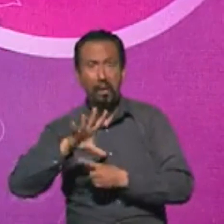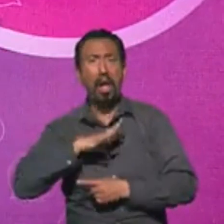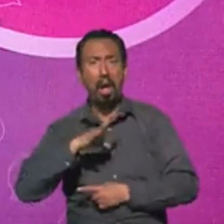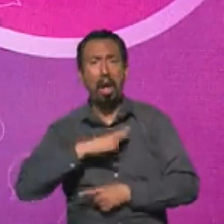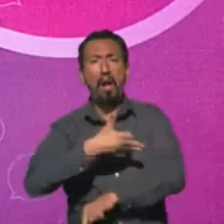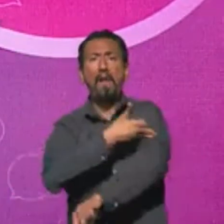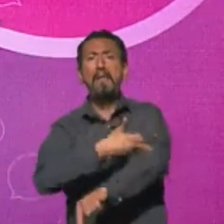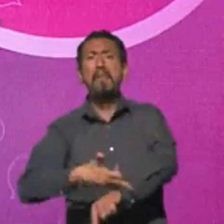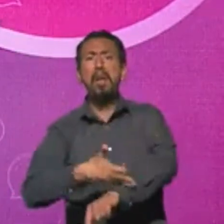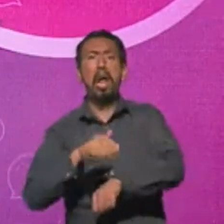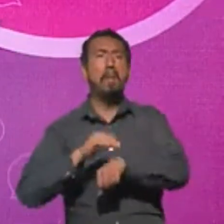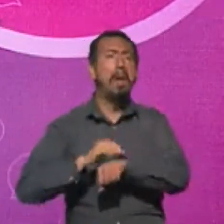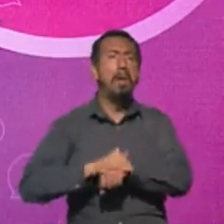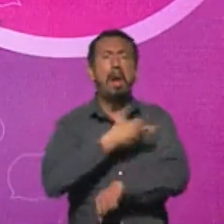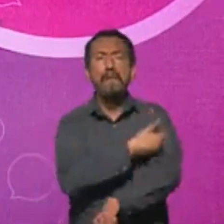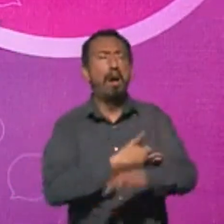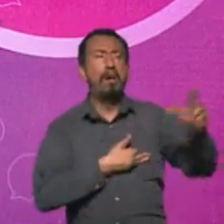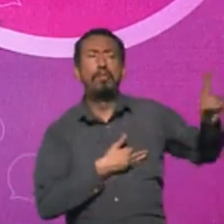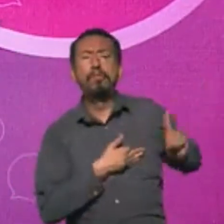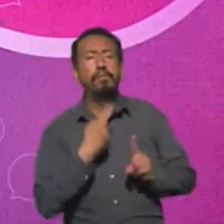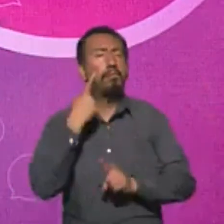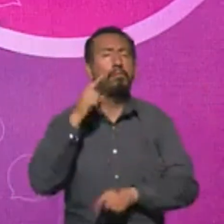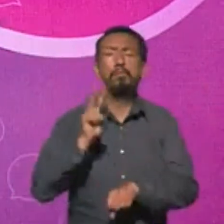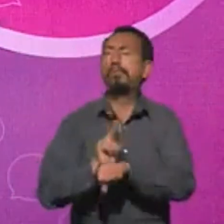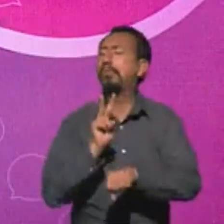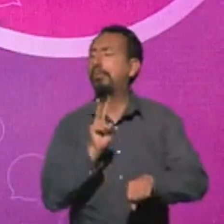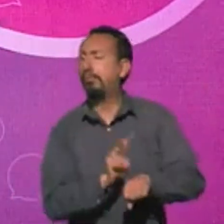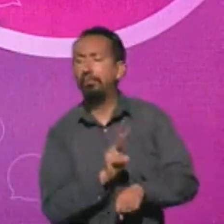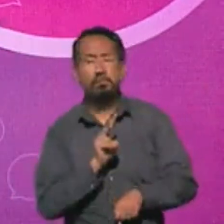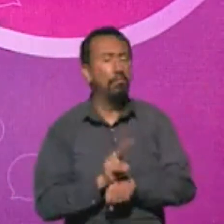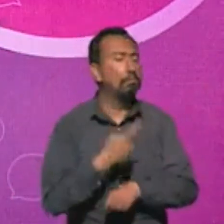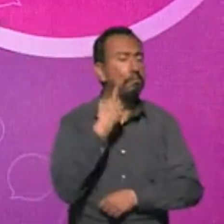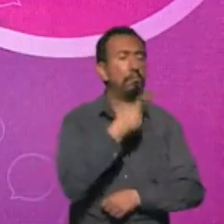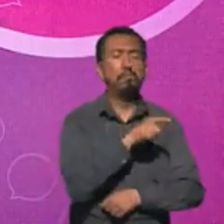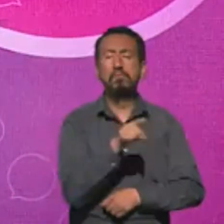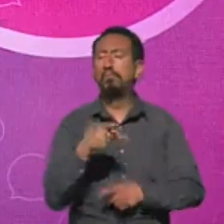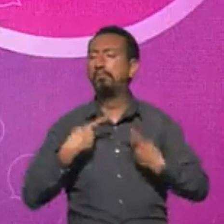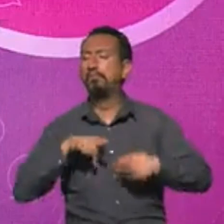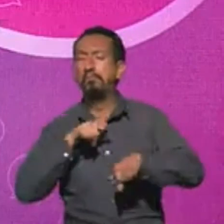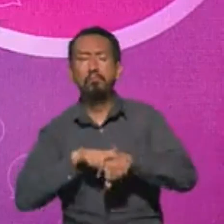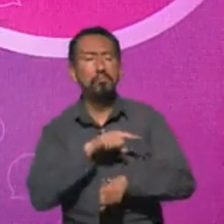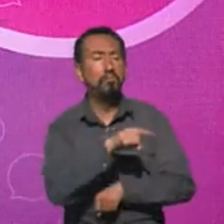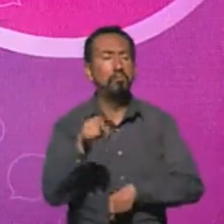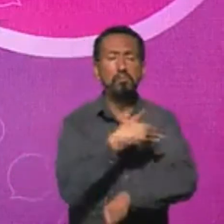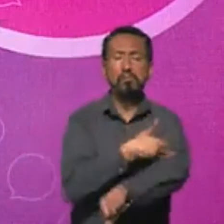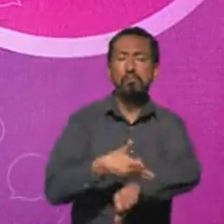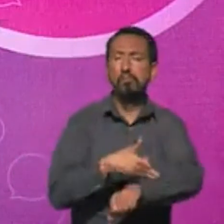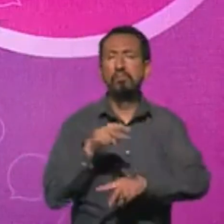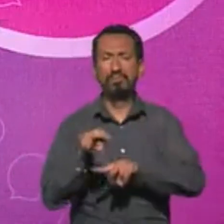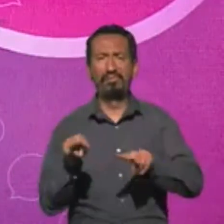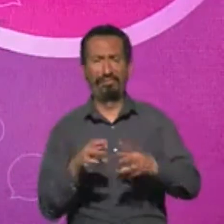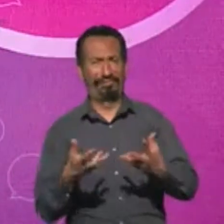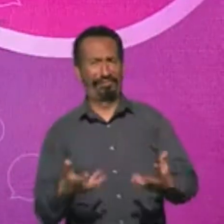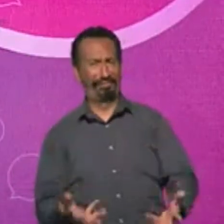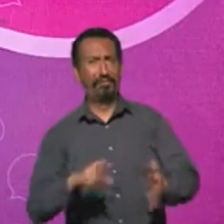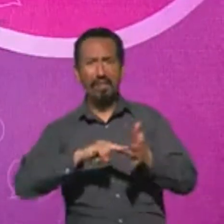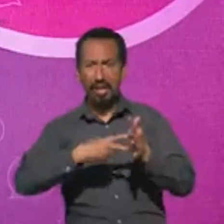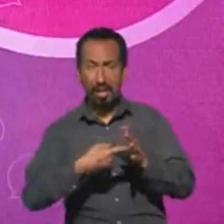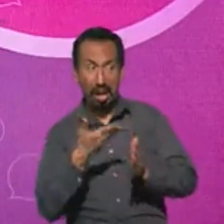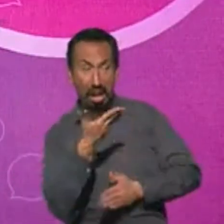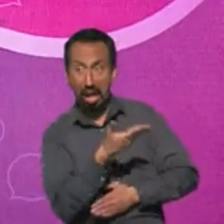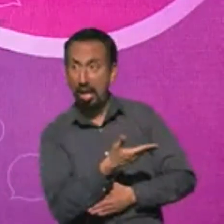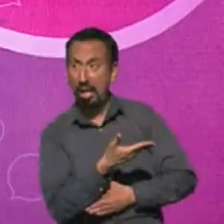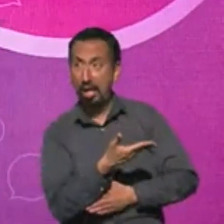familiares y ver desde ahí sus problemas personales familiares del ingeniero